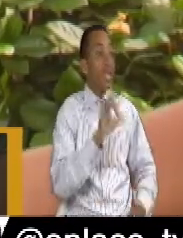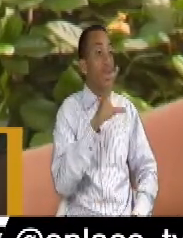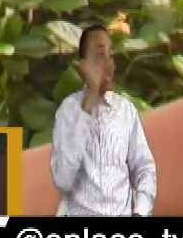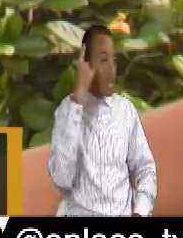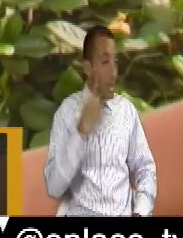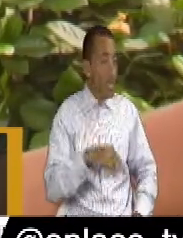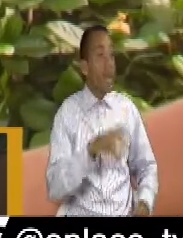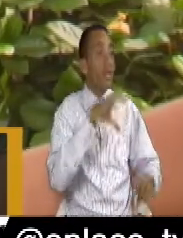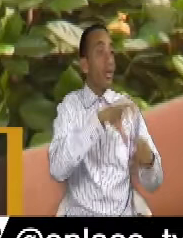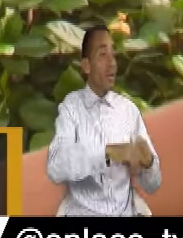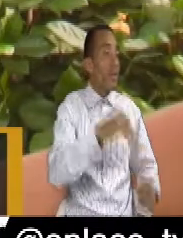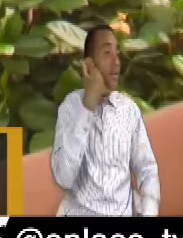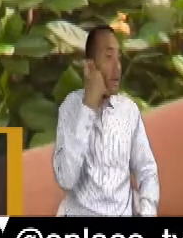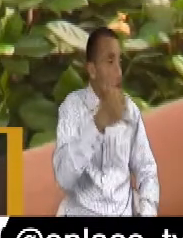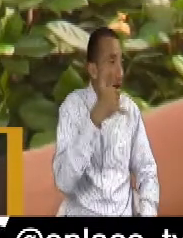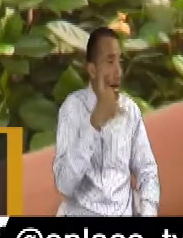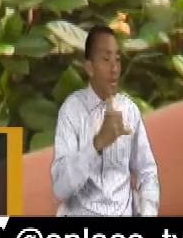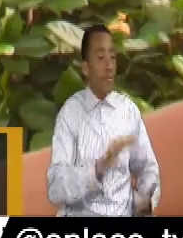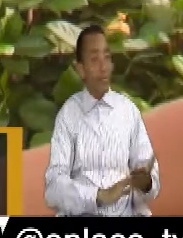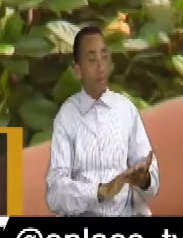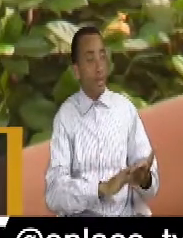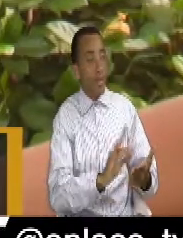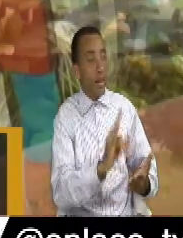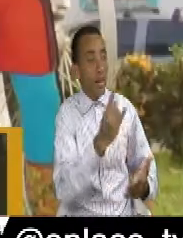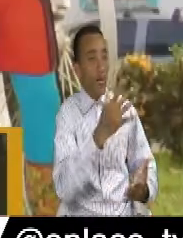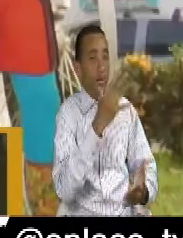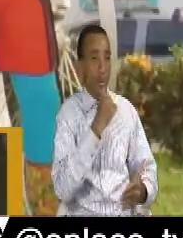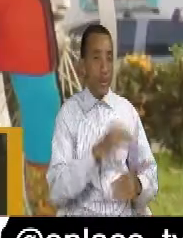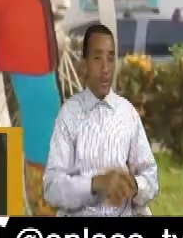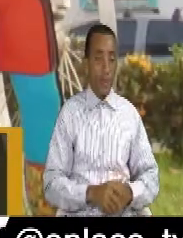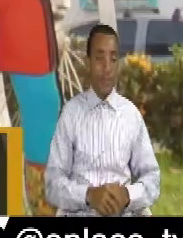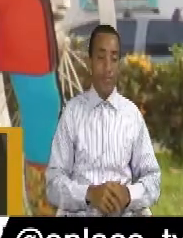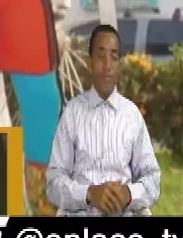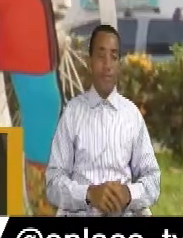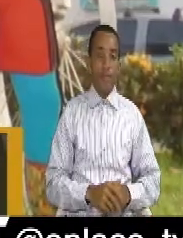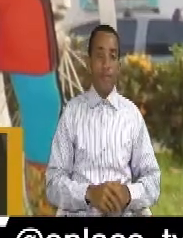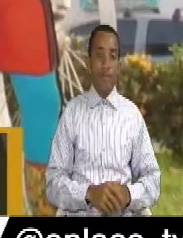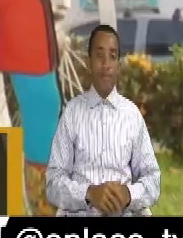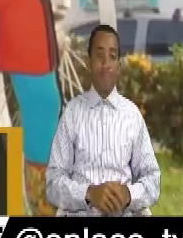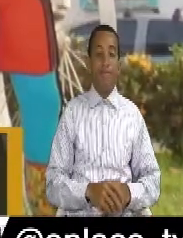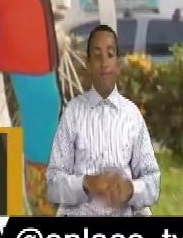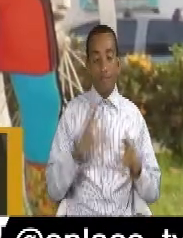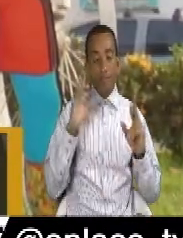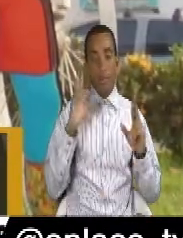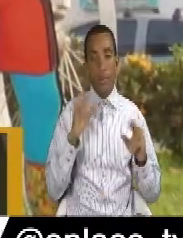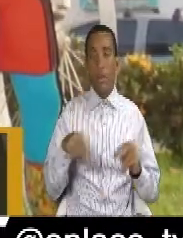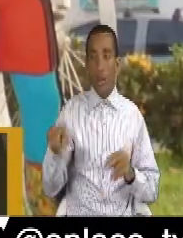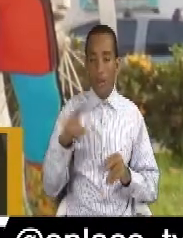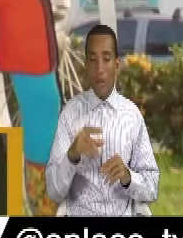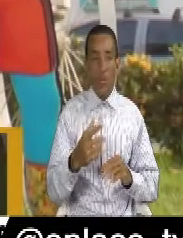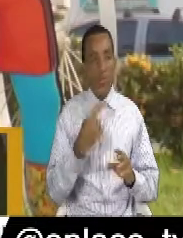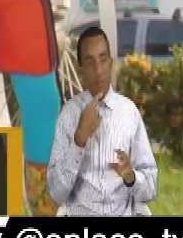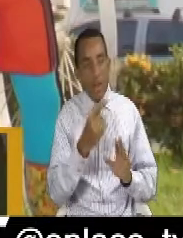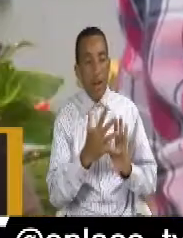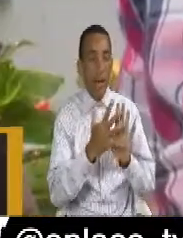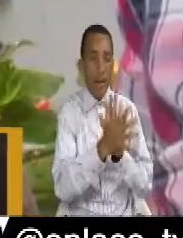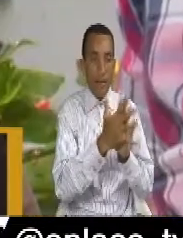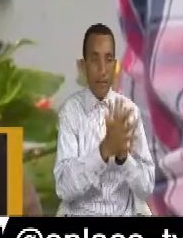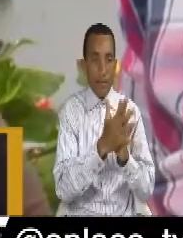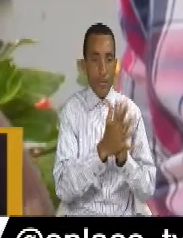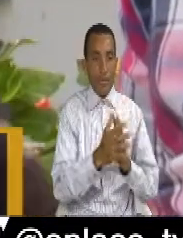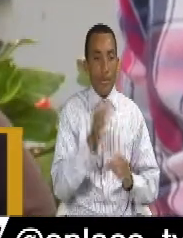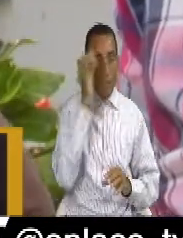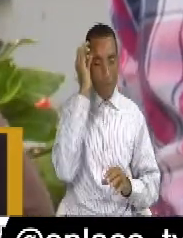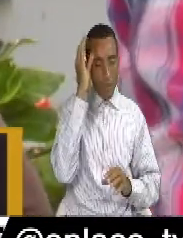Bucaramanga y no me soluciona nada por ese problema. Se espera que haya un pronto pronunciamiento frente a esta situación por parte del